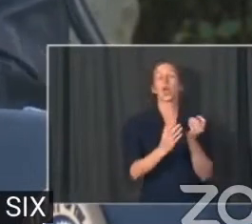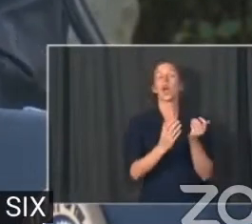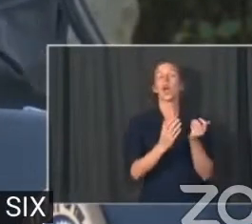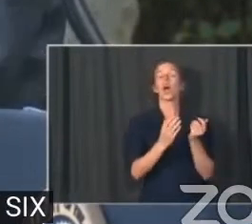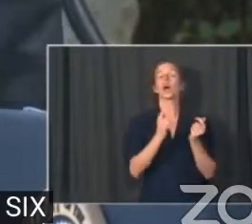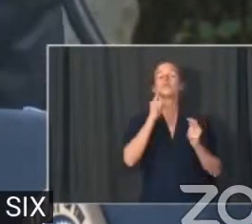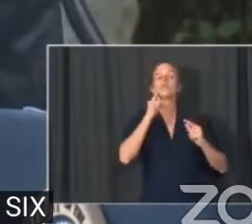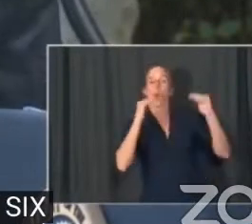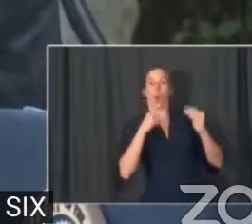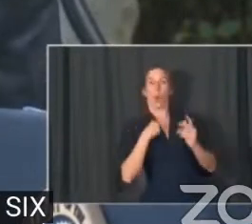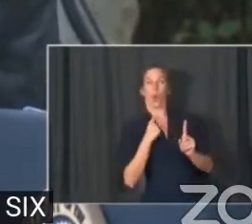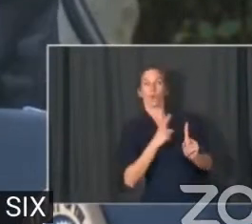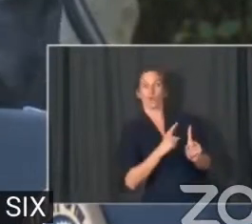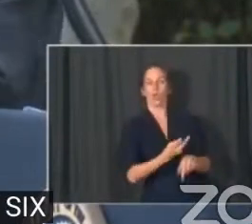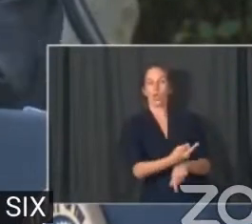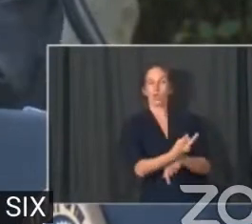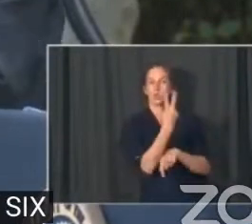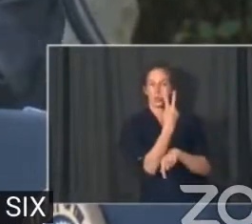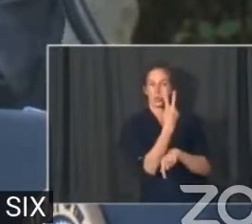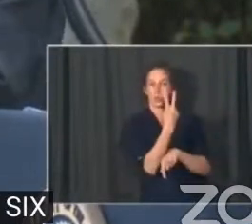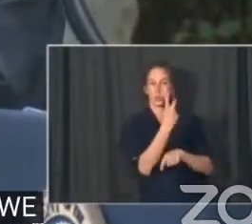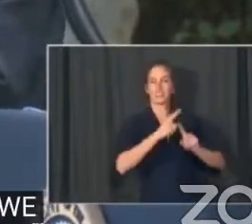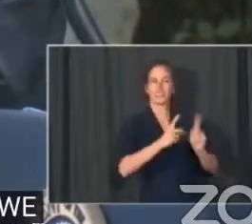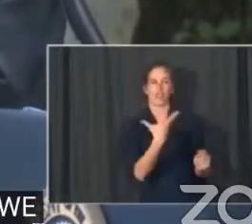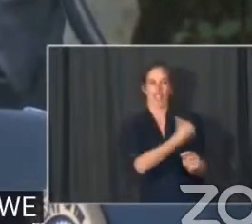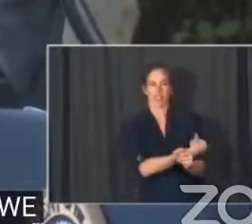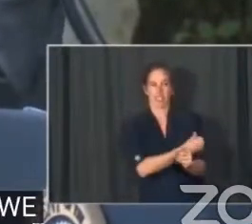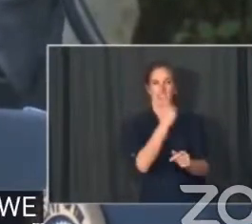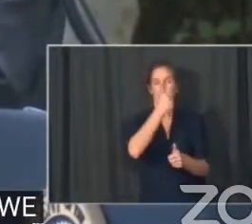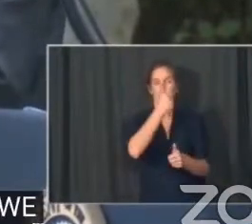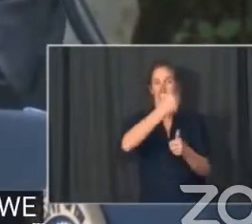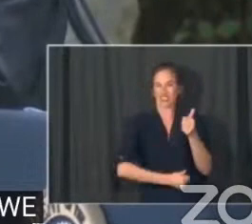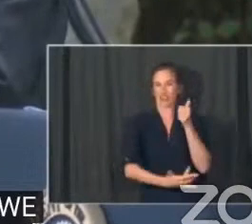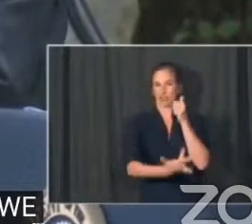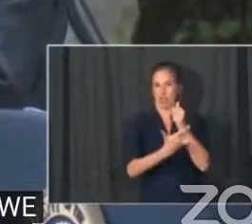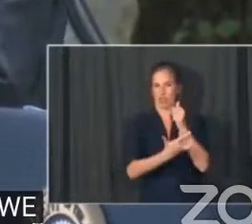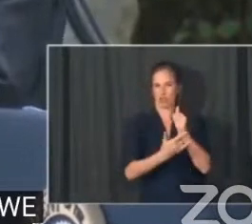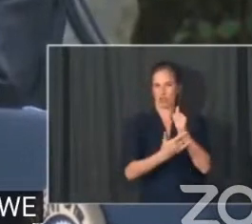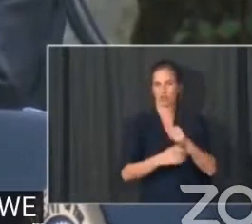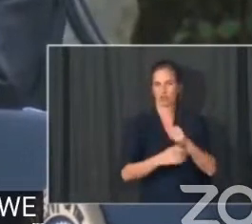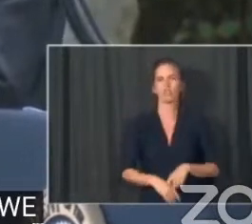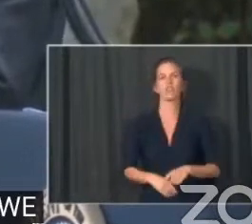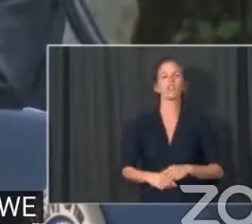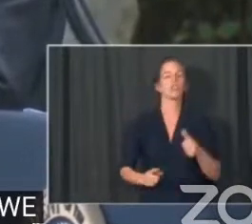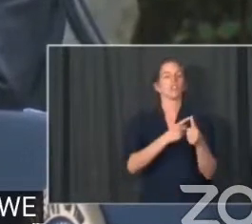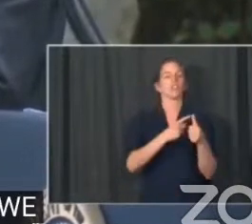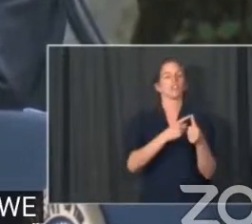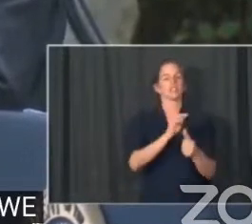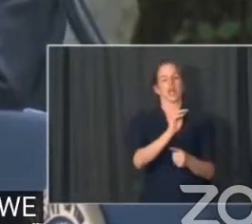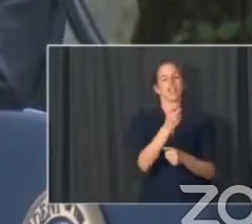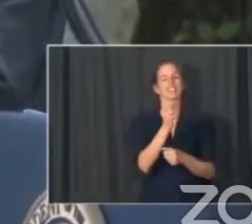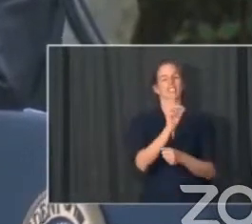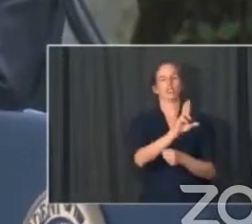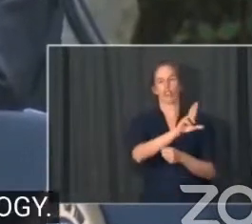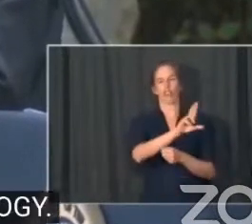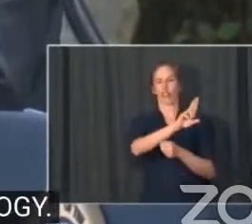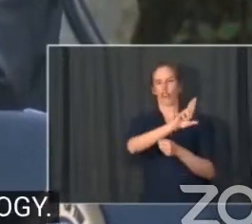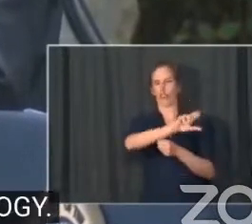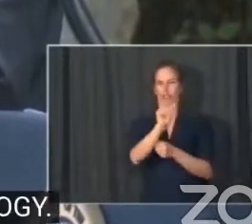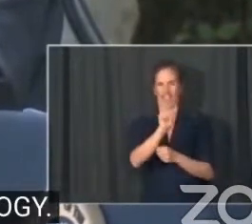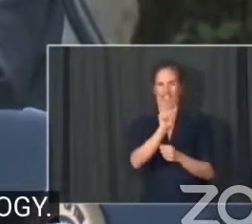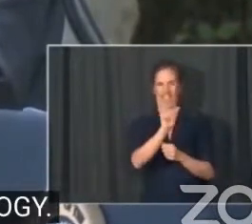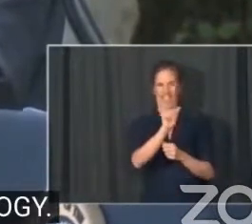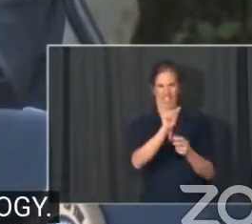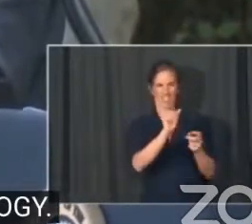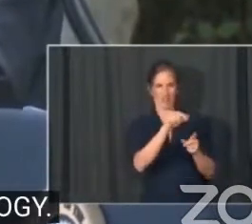hemos seleccionado platform portafolios de technology. 6 vacunas usando First 3 diferentes platform is plataformas what's called tecnológicas messenger y hemos RNA, and 2 elegido vaccines using that tener 2 platform